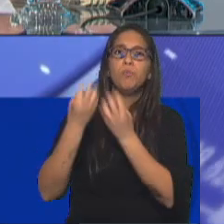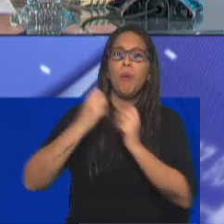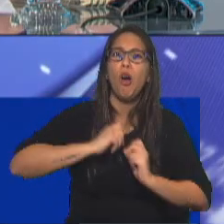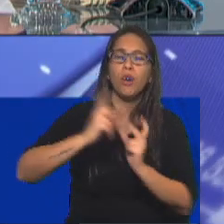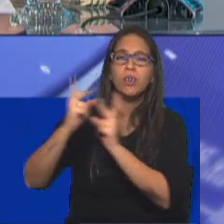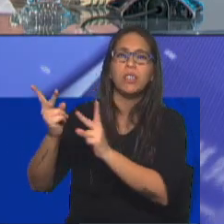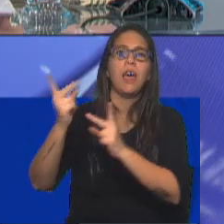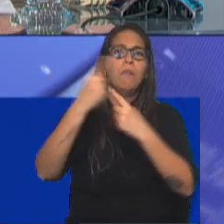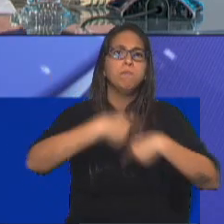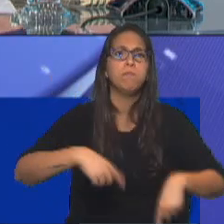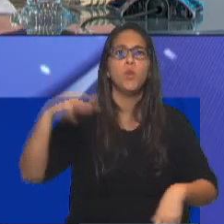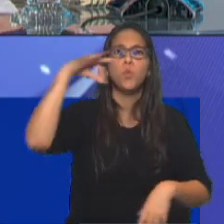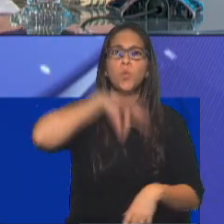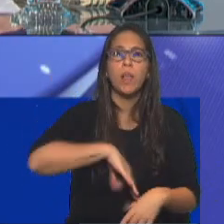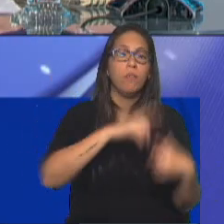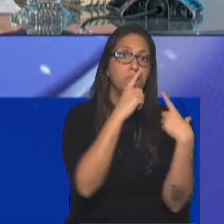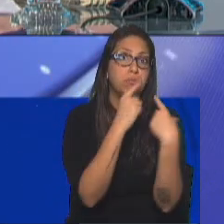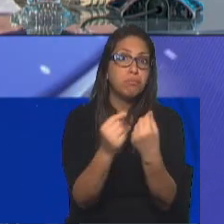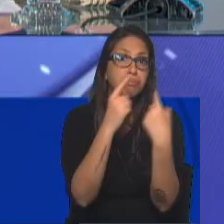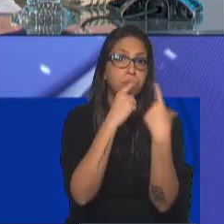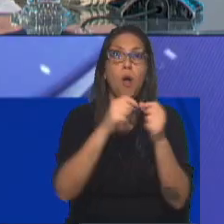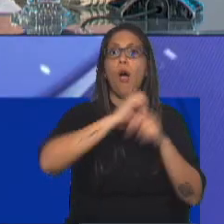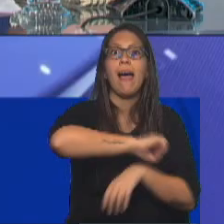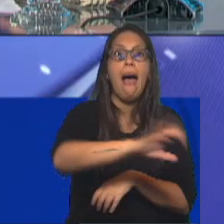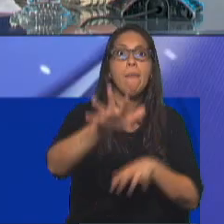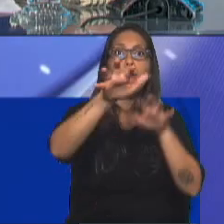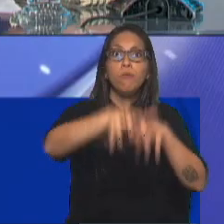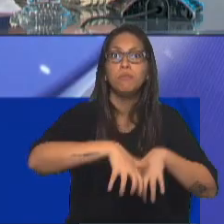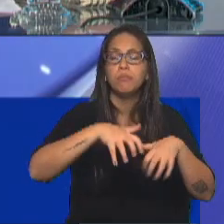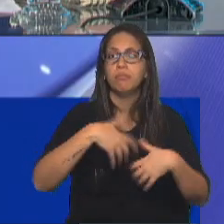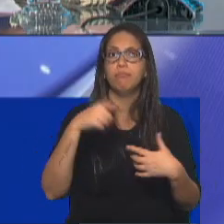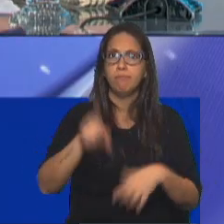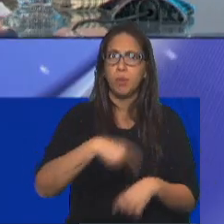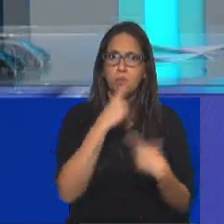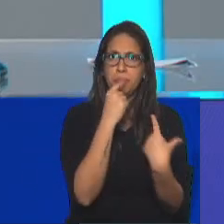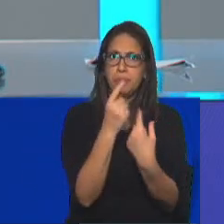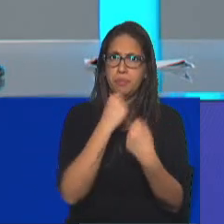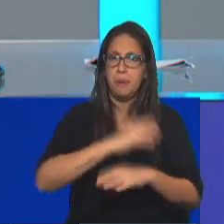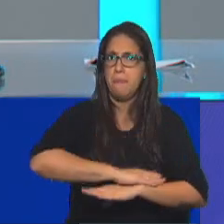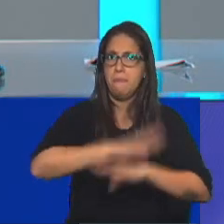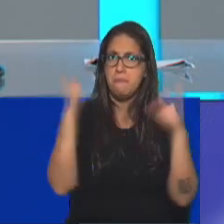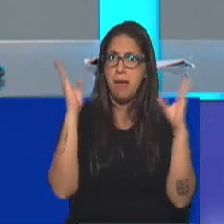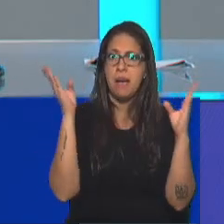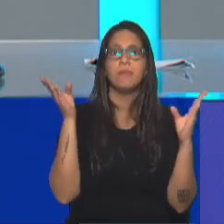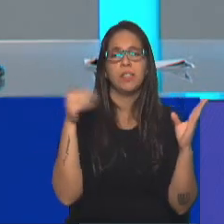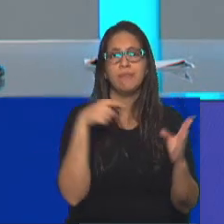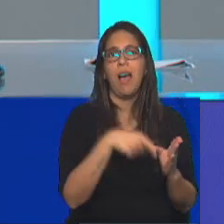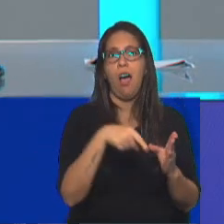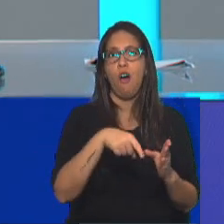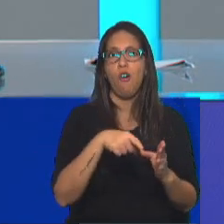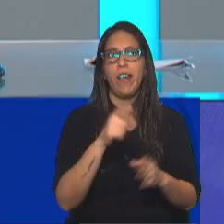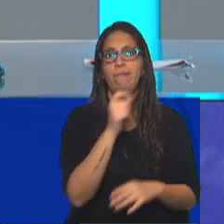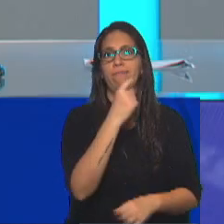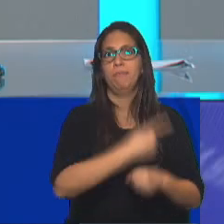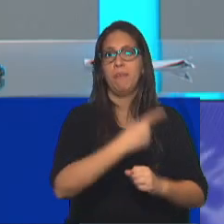que ver con el salario o con la mejora en ese sentido son otros o algunos de los temas que se espera que lleve adelante